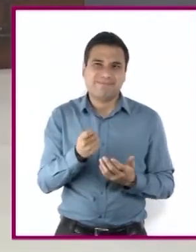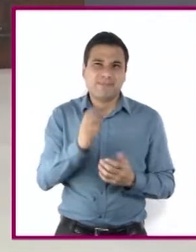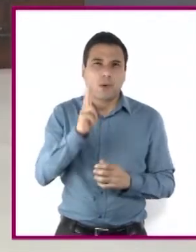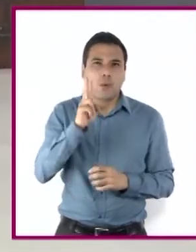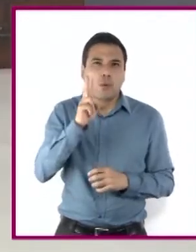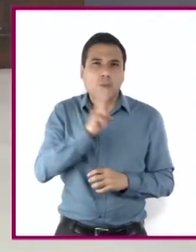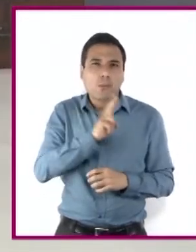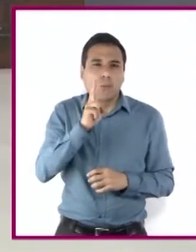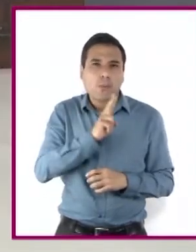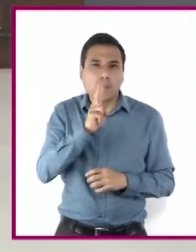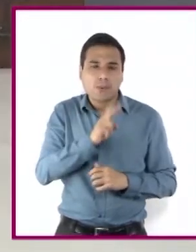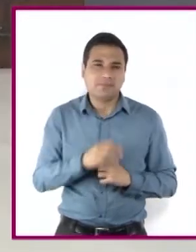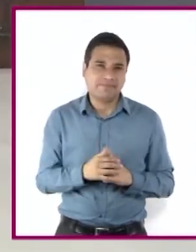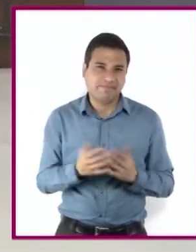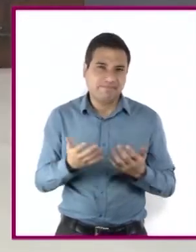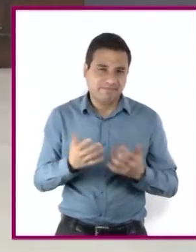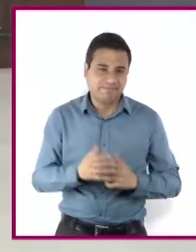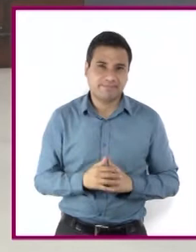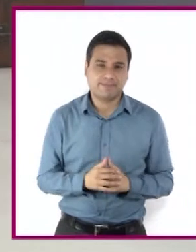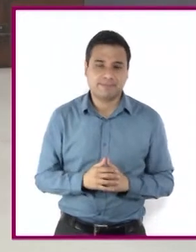llamaban comúnmente de este nombre.